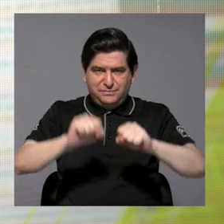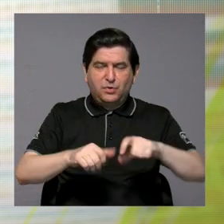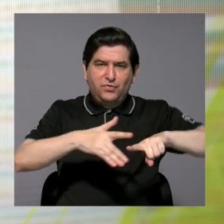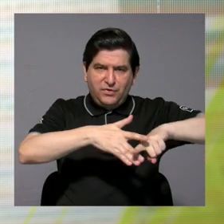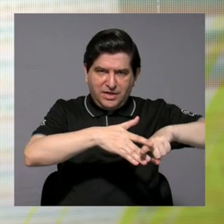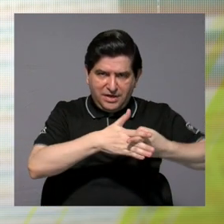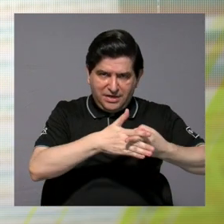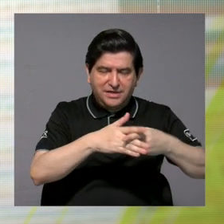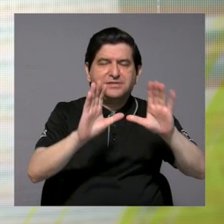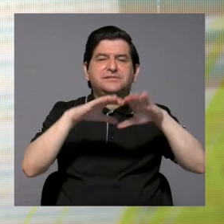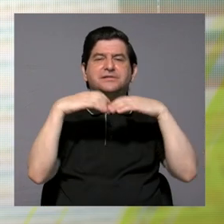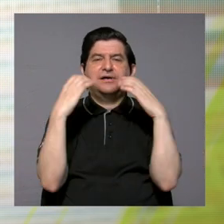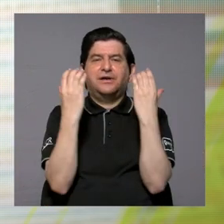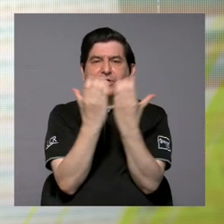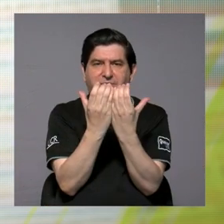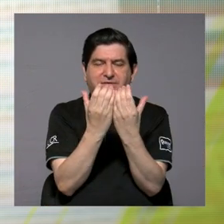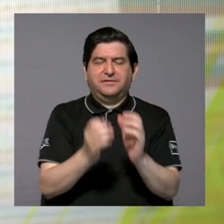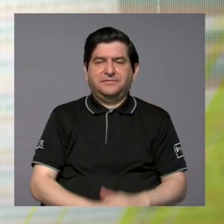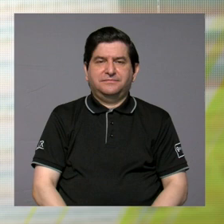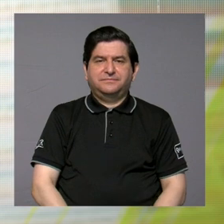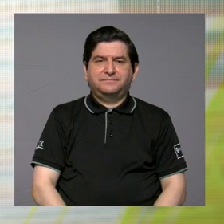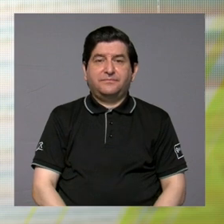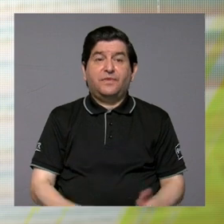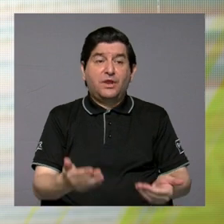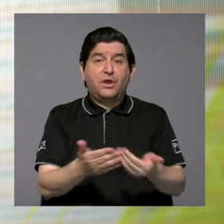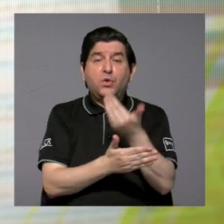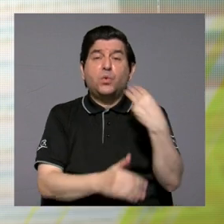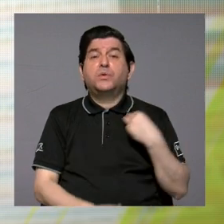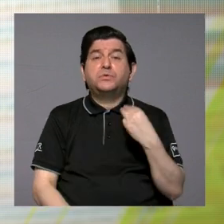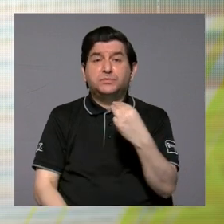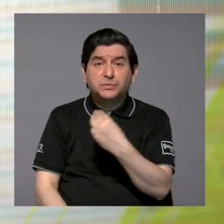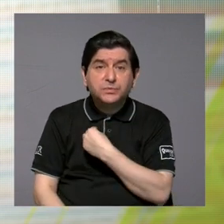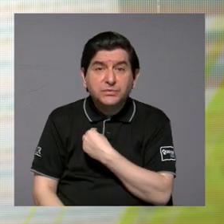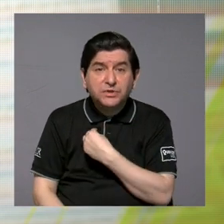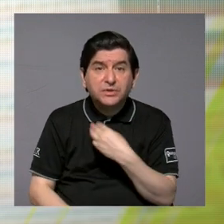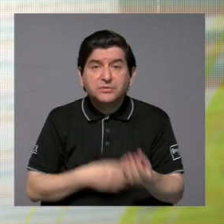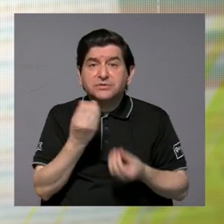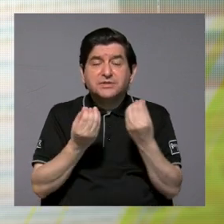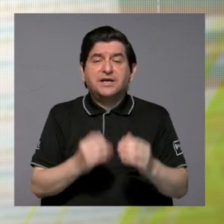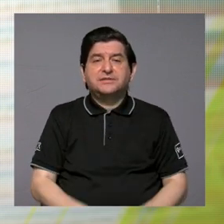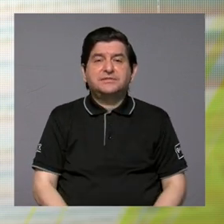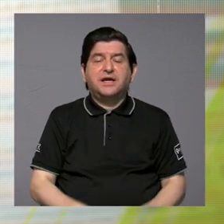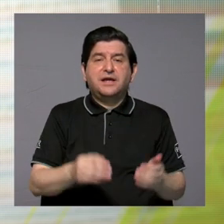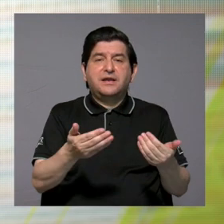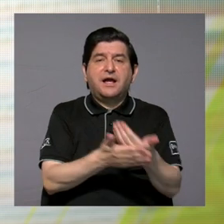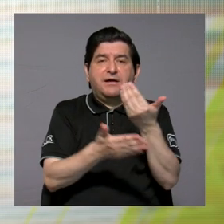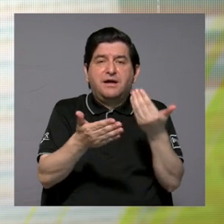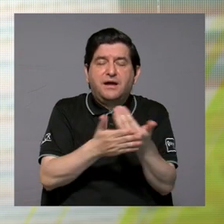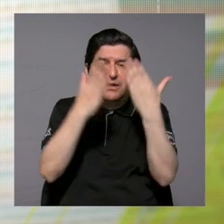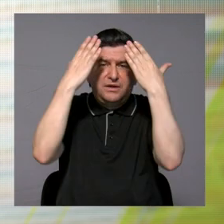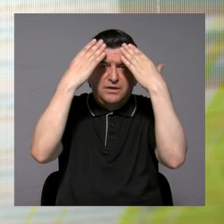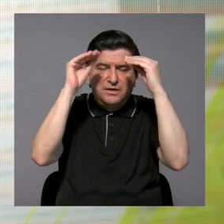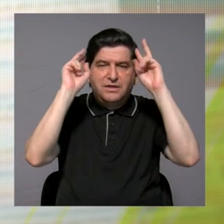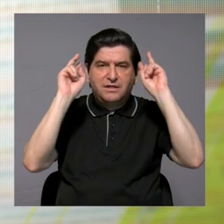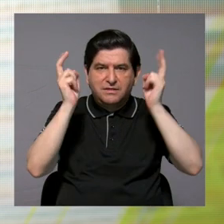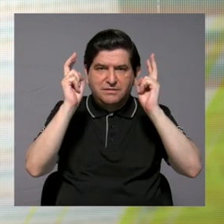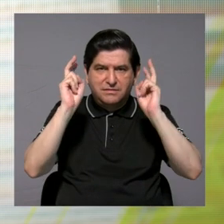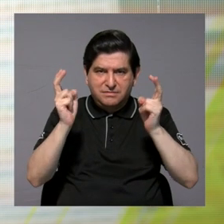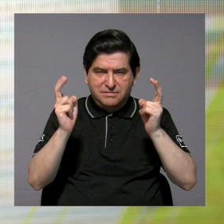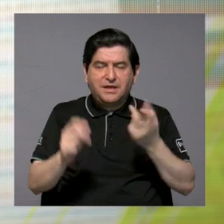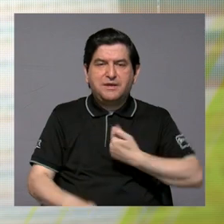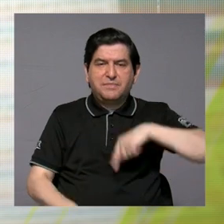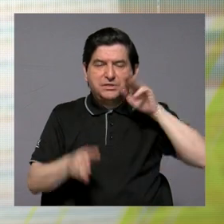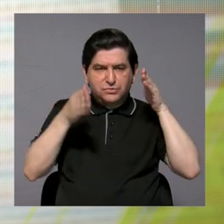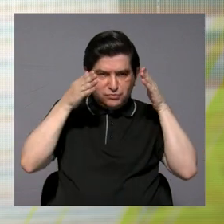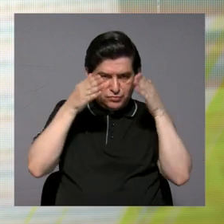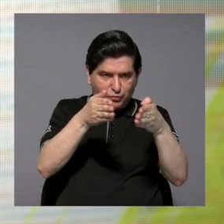inicio con el comité cuando hay nuevos integrantes lo que se hace son refrescamiento de los temas que nosotros estamos